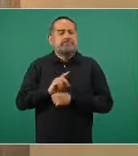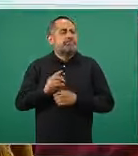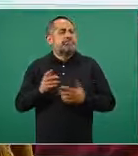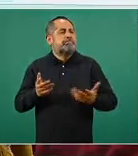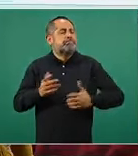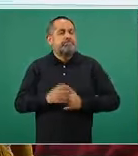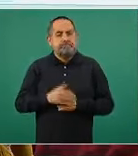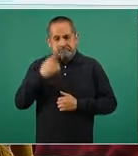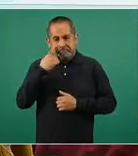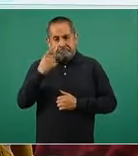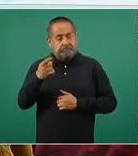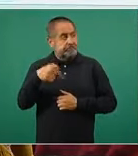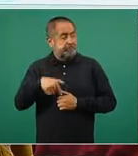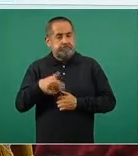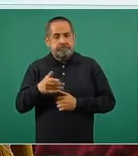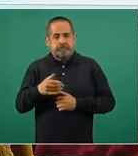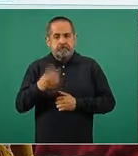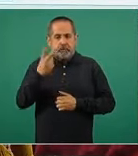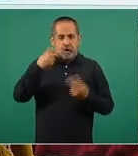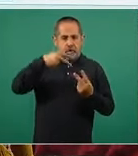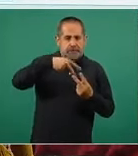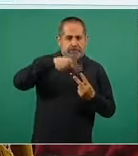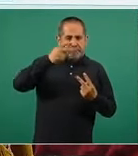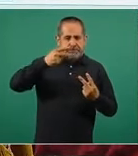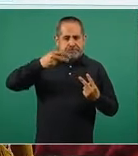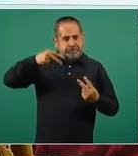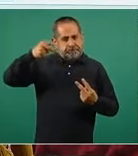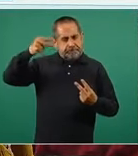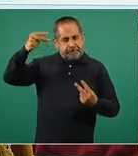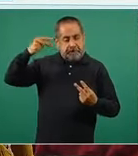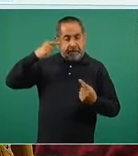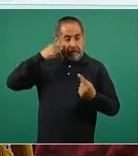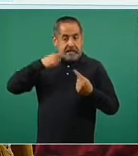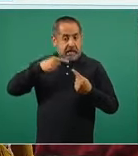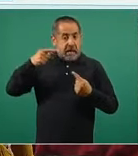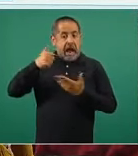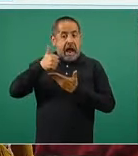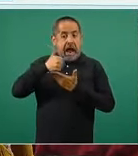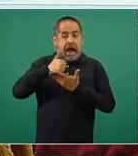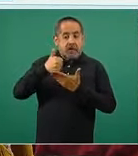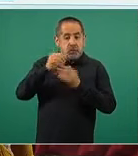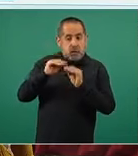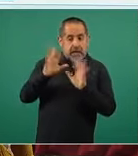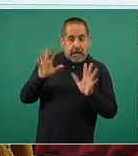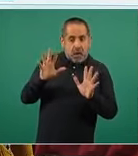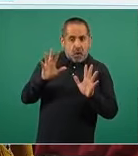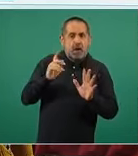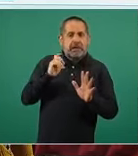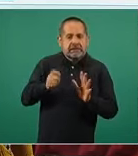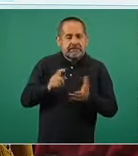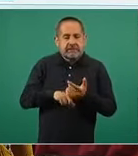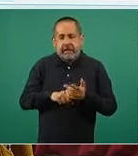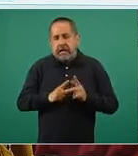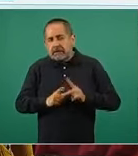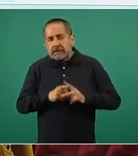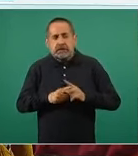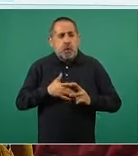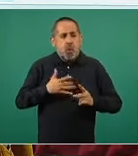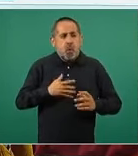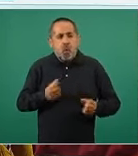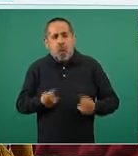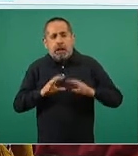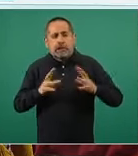identificamos claramente las dos curvas donde el tono azul claro pues son los casos estimados, que a la fecha